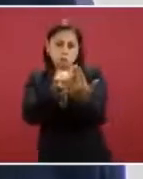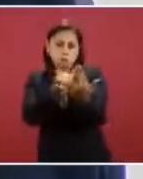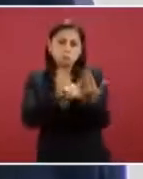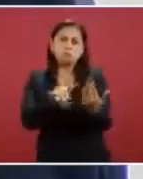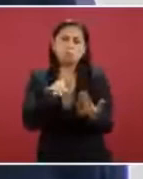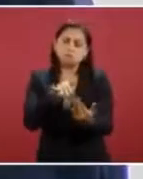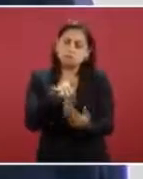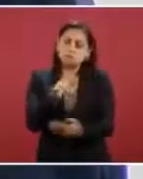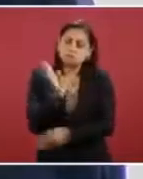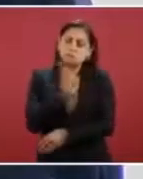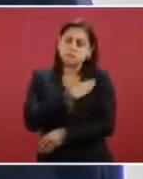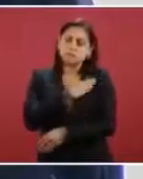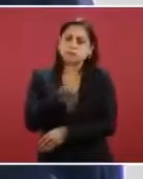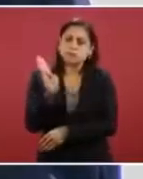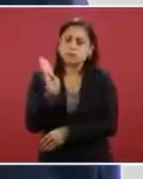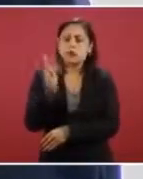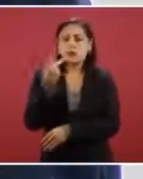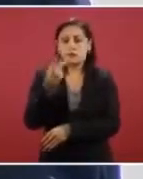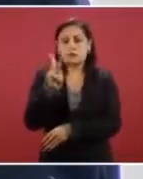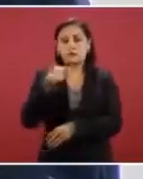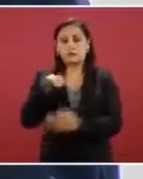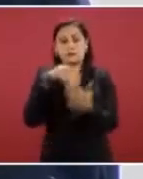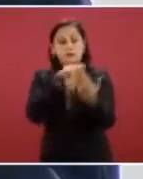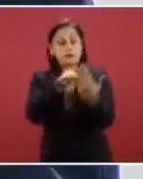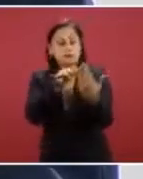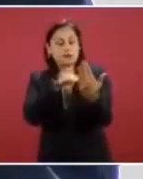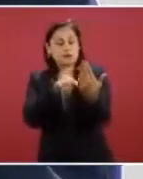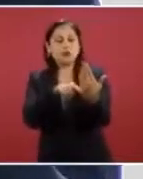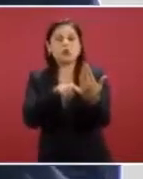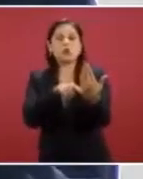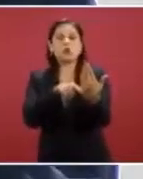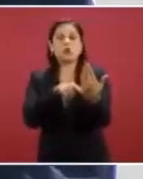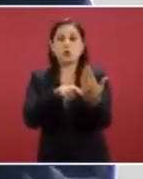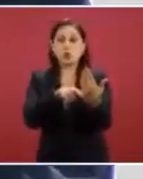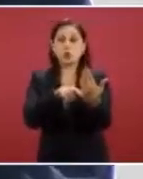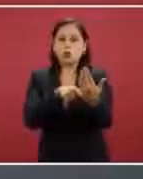me llamó la atención, entre otras cosas, lo que hace, el por qué